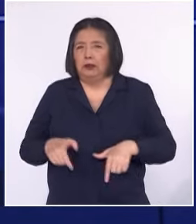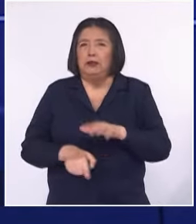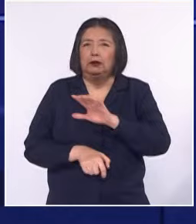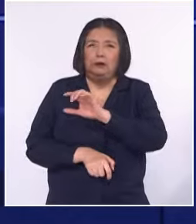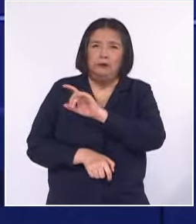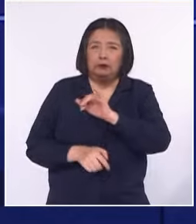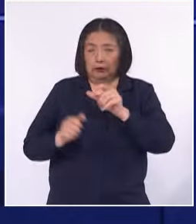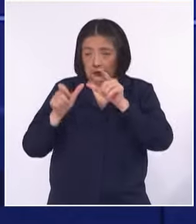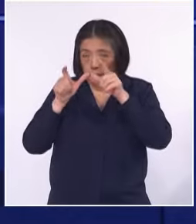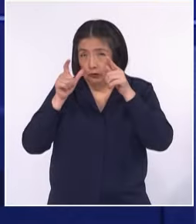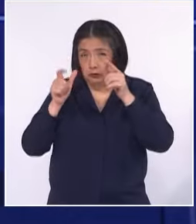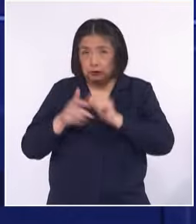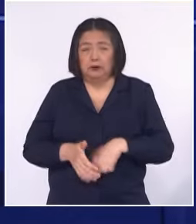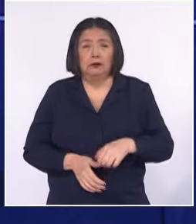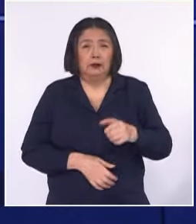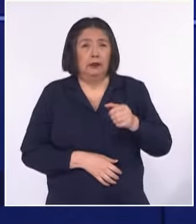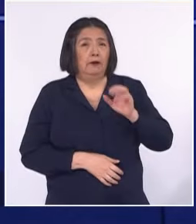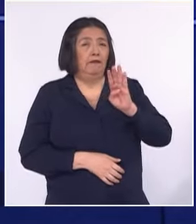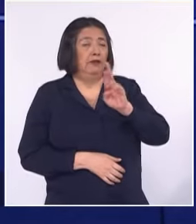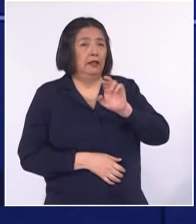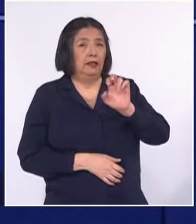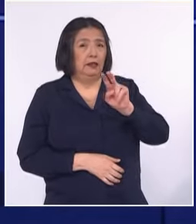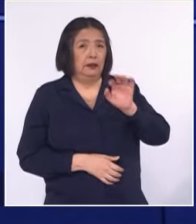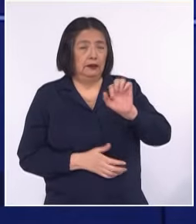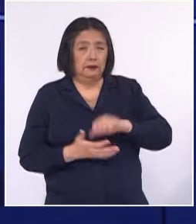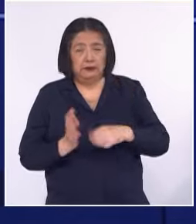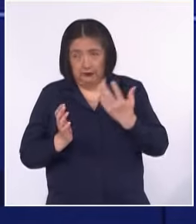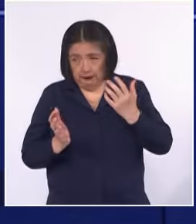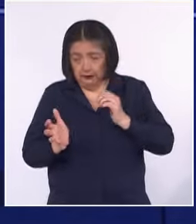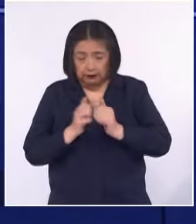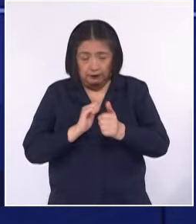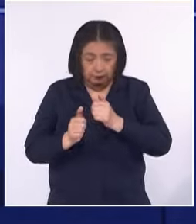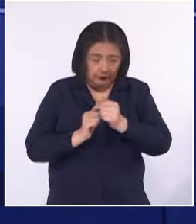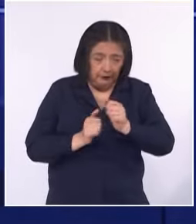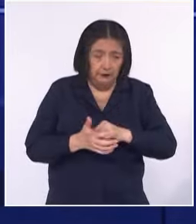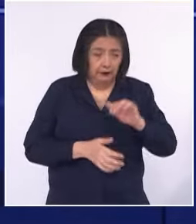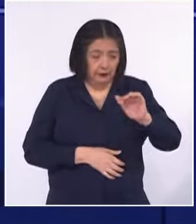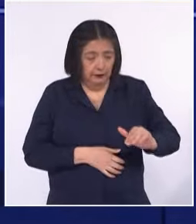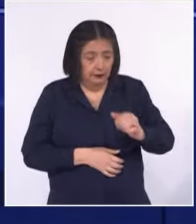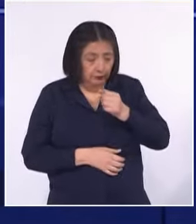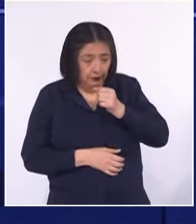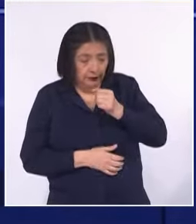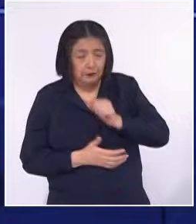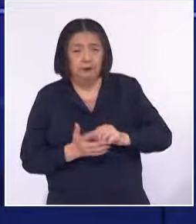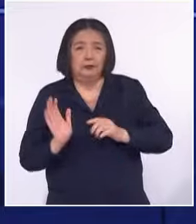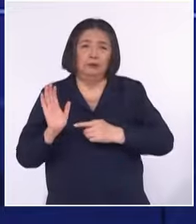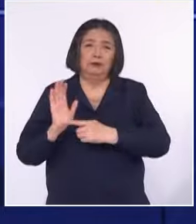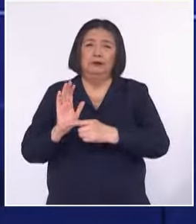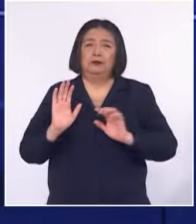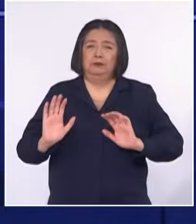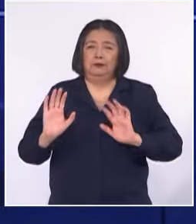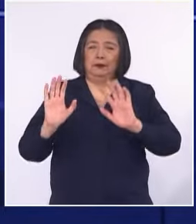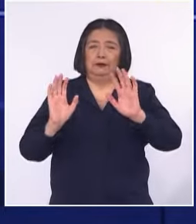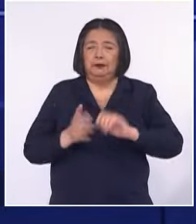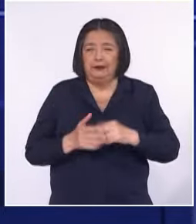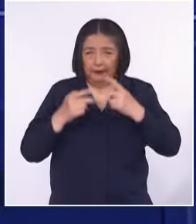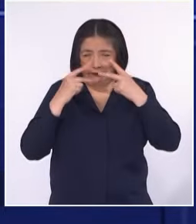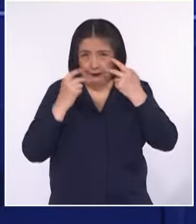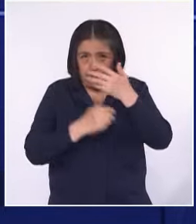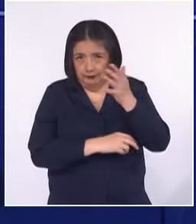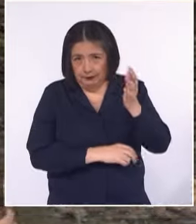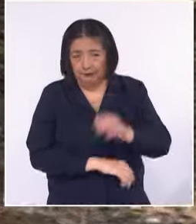Caballococha, Loreto. Briana Chapiama, finalista de los mini reporteros, nos muestra esta maravilla natural de nuestra selva.